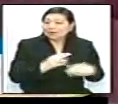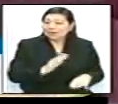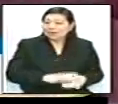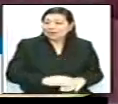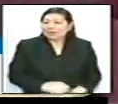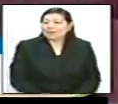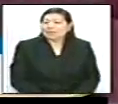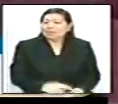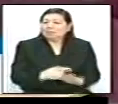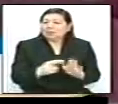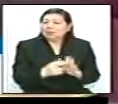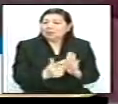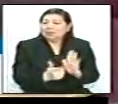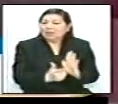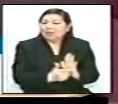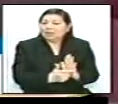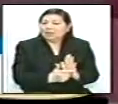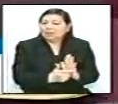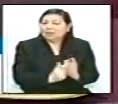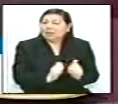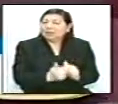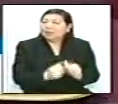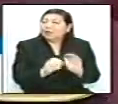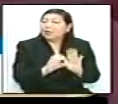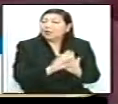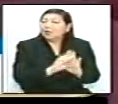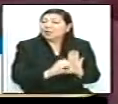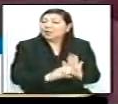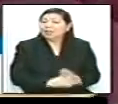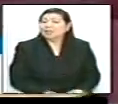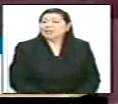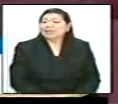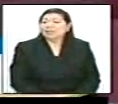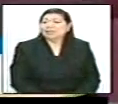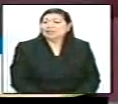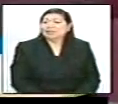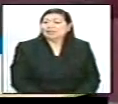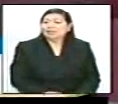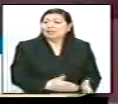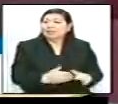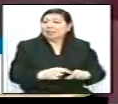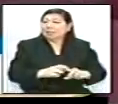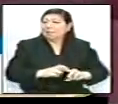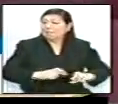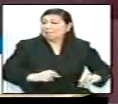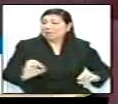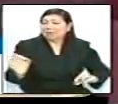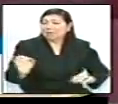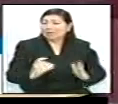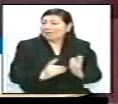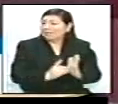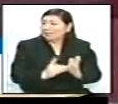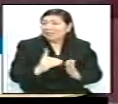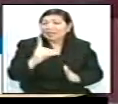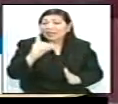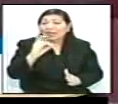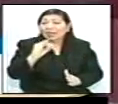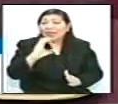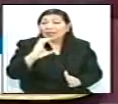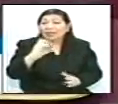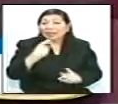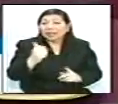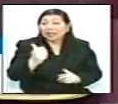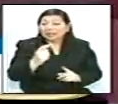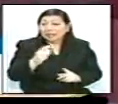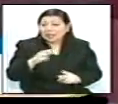que un proyecto de ley que es reforma constitucional vaya al Pleno del Congreso sin dictamen. O sea, hay leyes